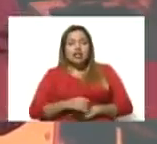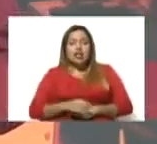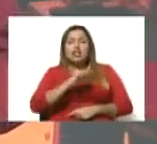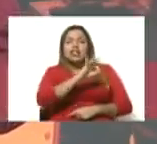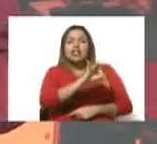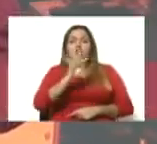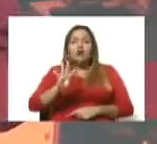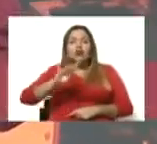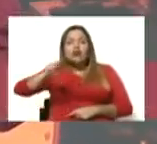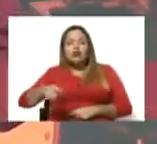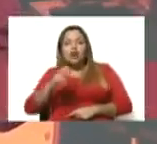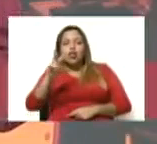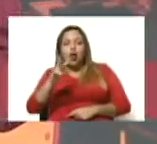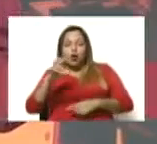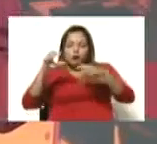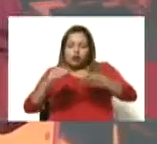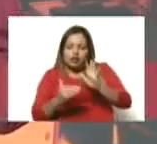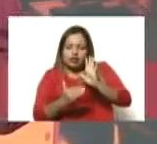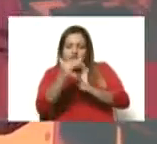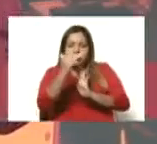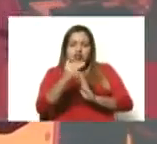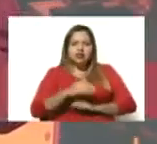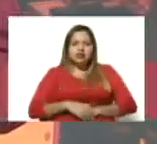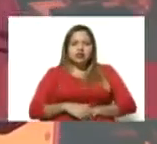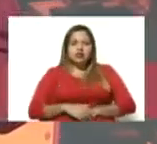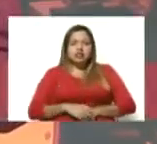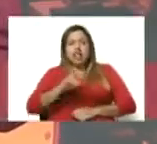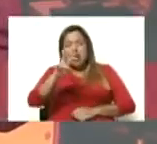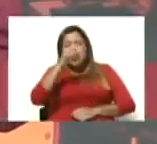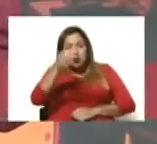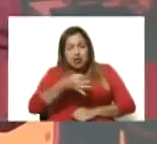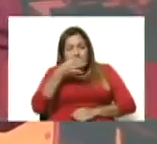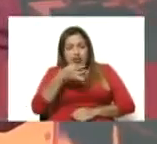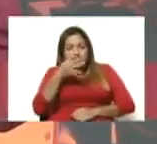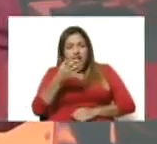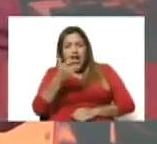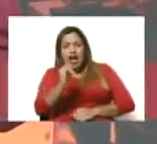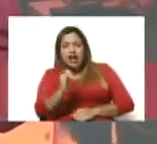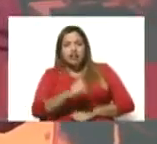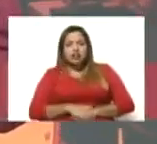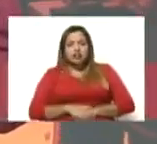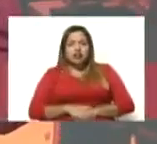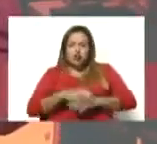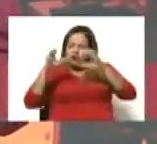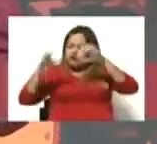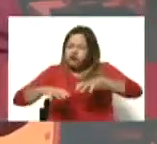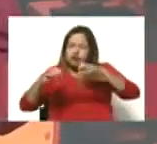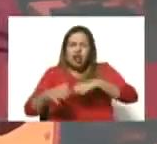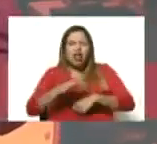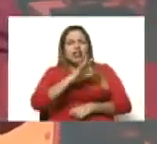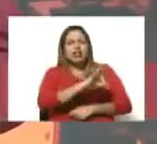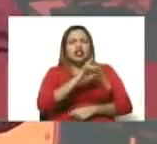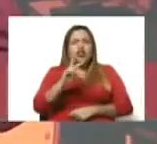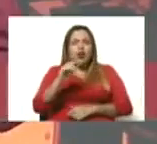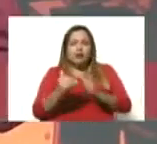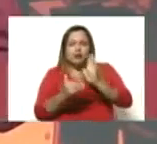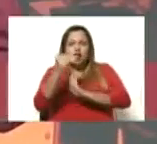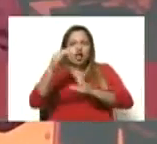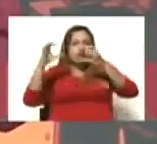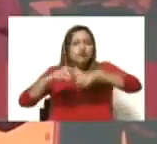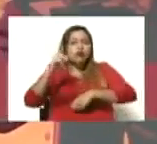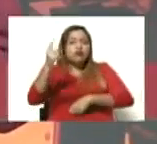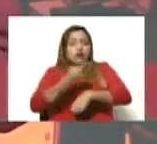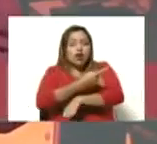34.2 milímetros y a las 14 horas, a las 2 de la tarde, se registró una precipitación de 32 milímetros de lluvia en una